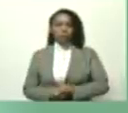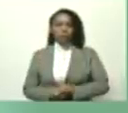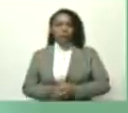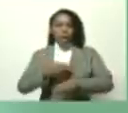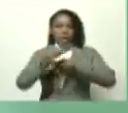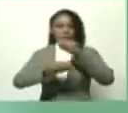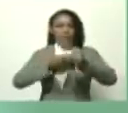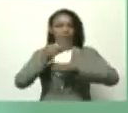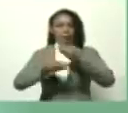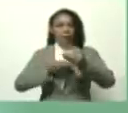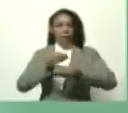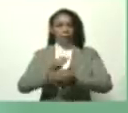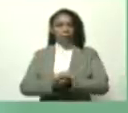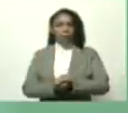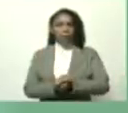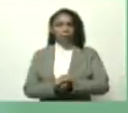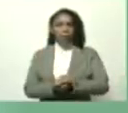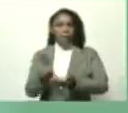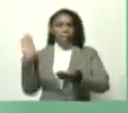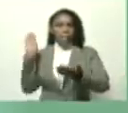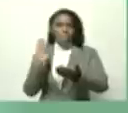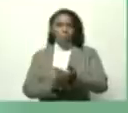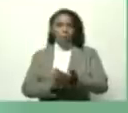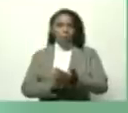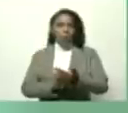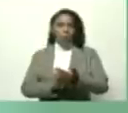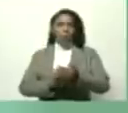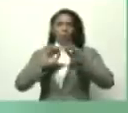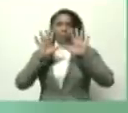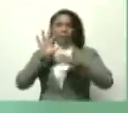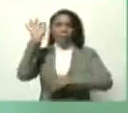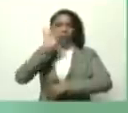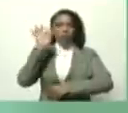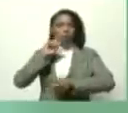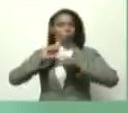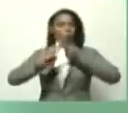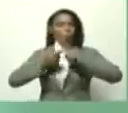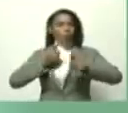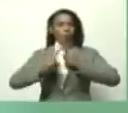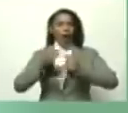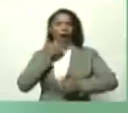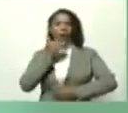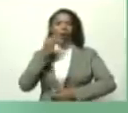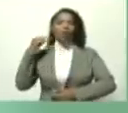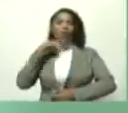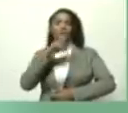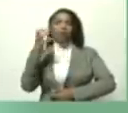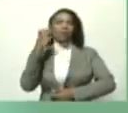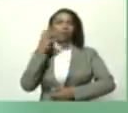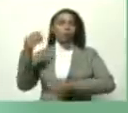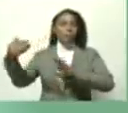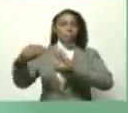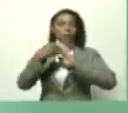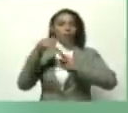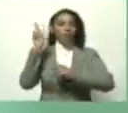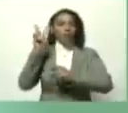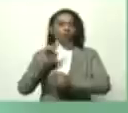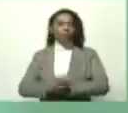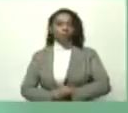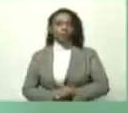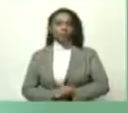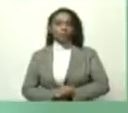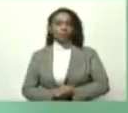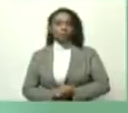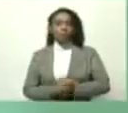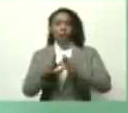esgrimiera, implantara al menos el 10% de las cosas que Duque ha hecho contra Venezuela. Es que